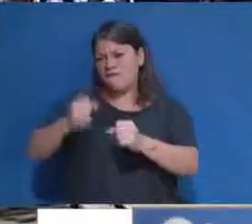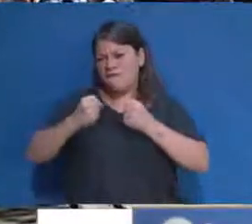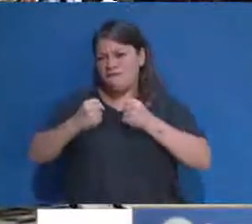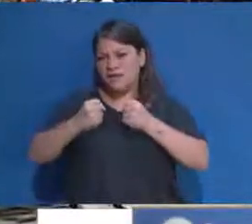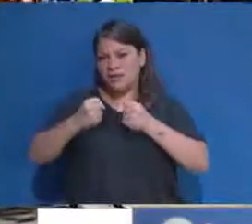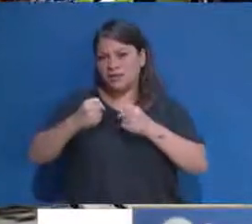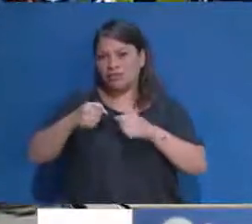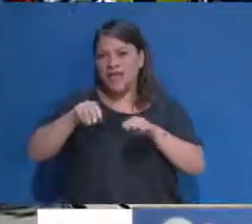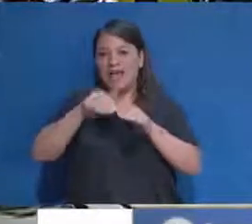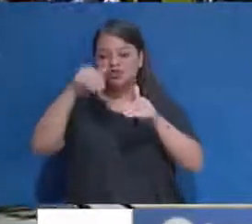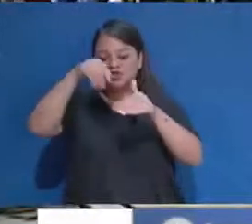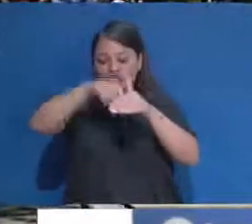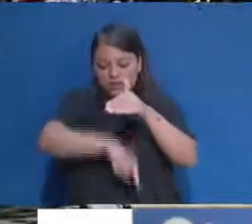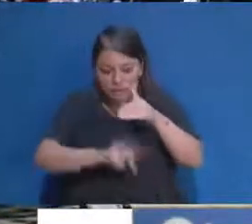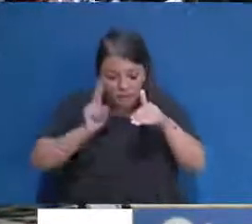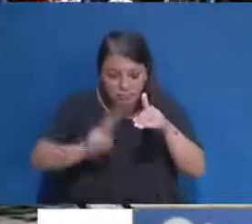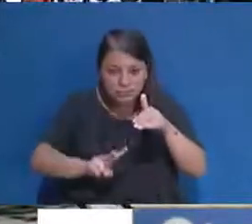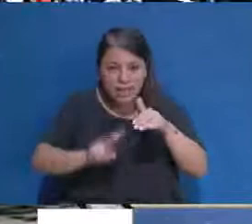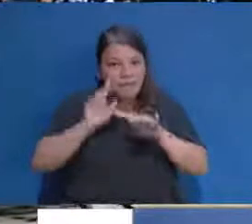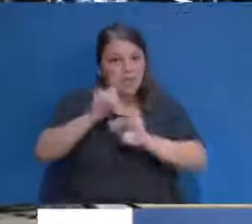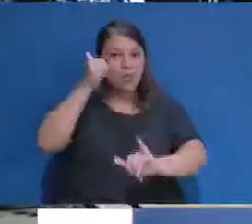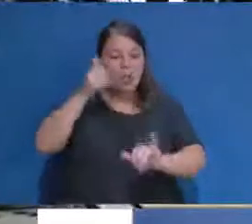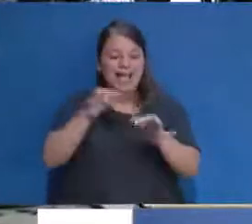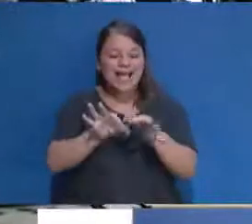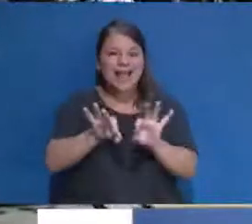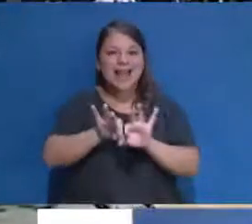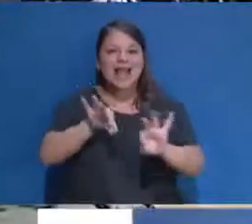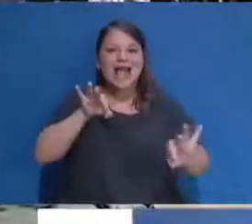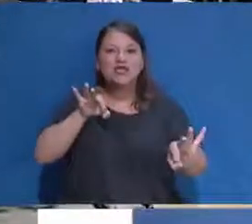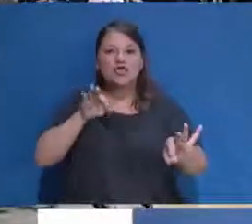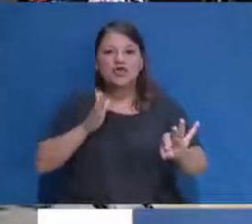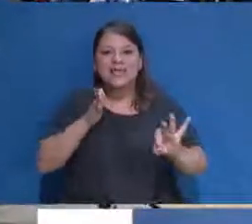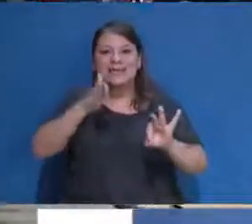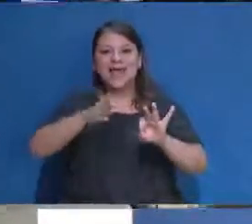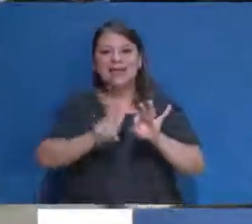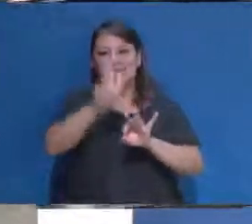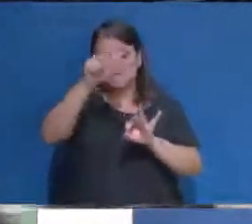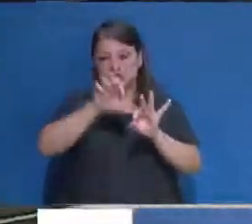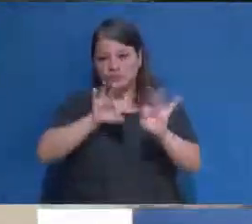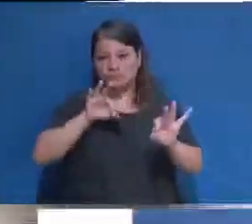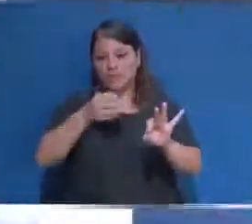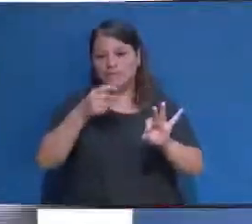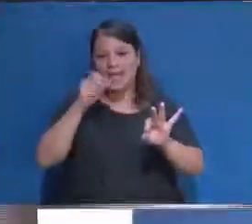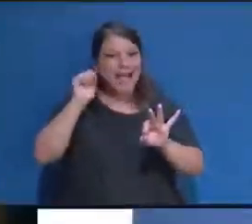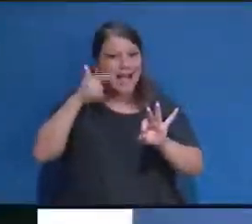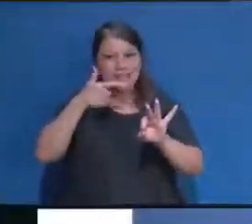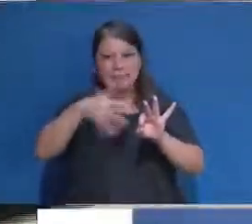fui a inspeccionar el sótano y ahí me di cuenta que el caño de entrada del edificio estaba perdiendo